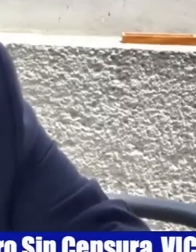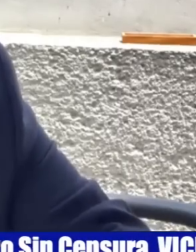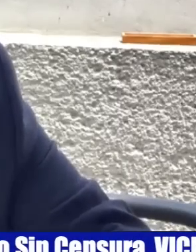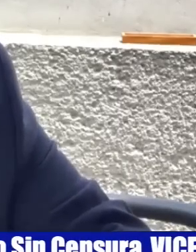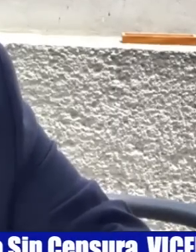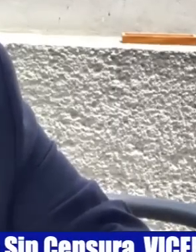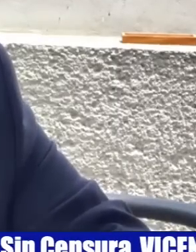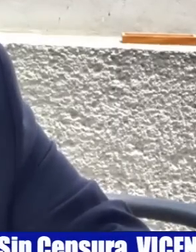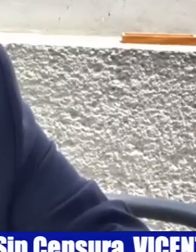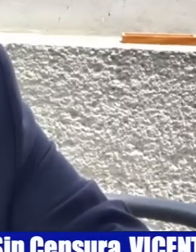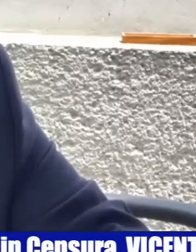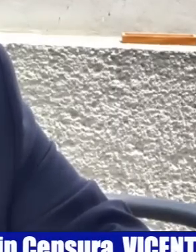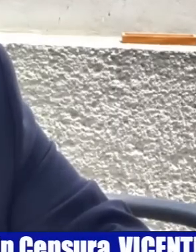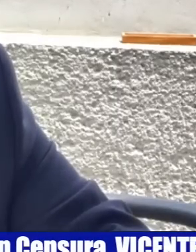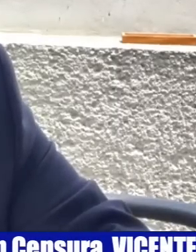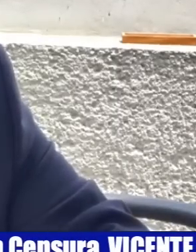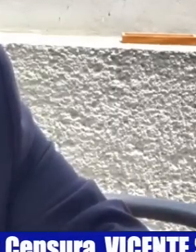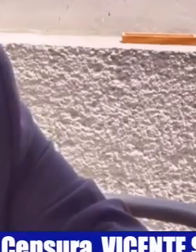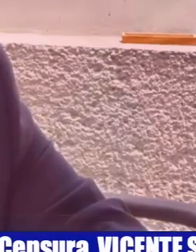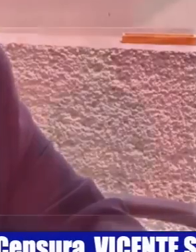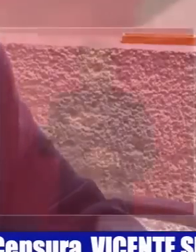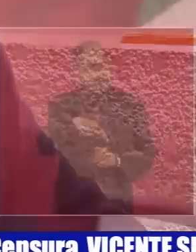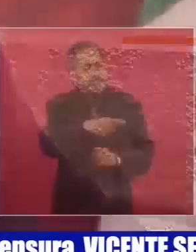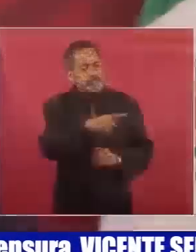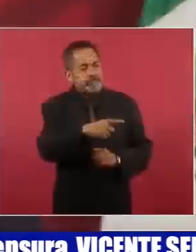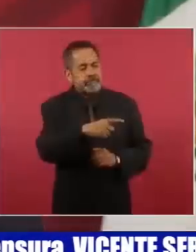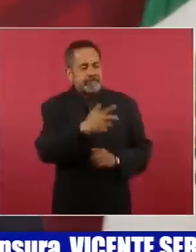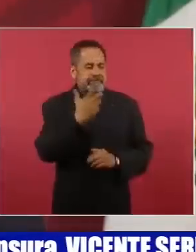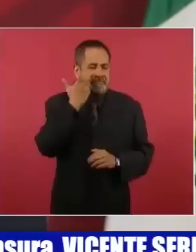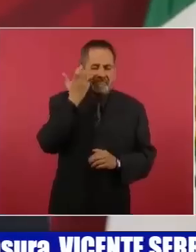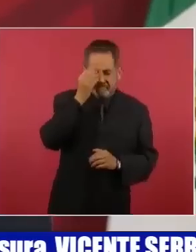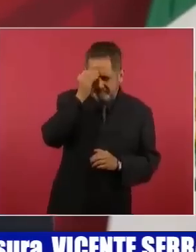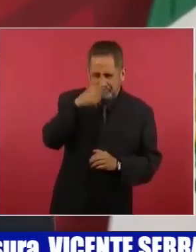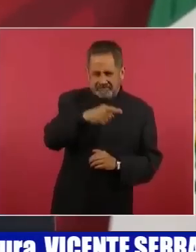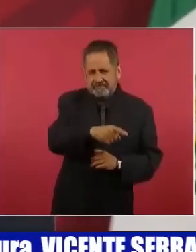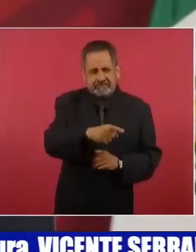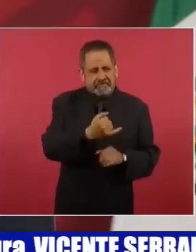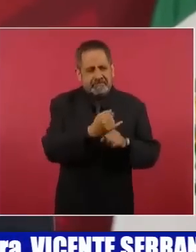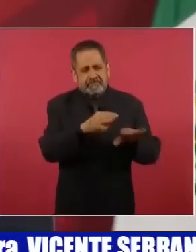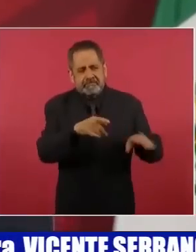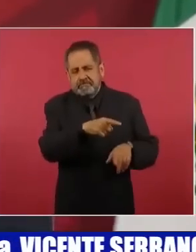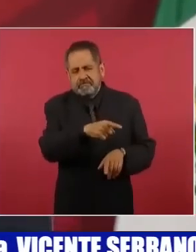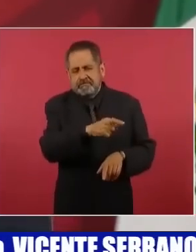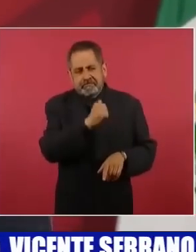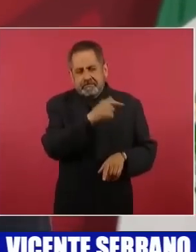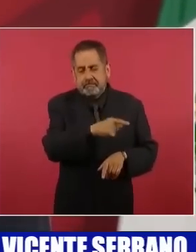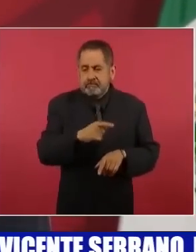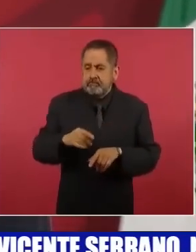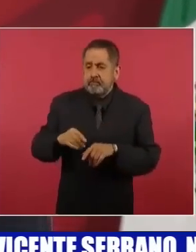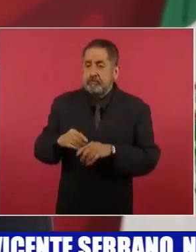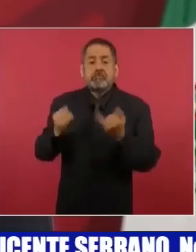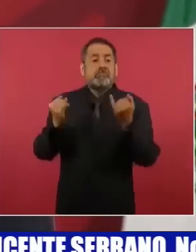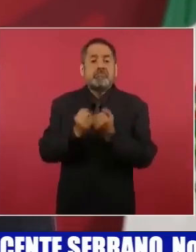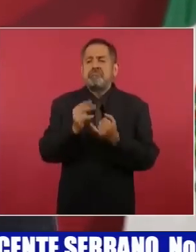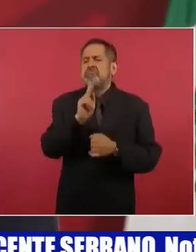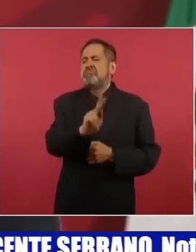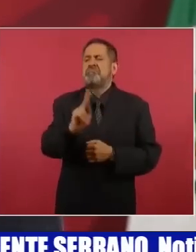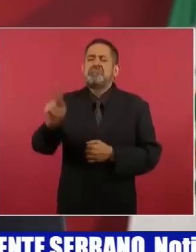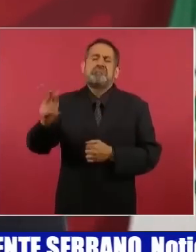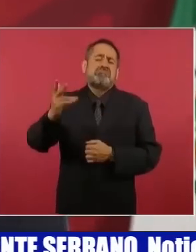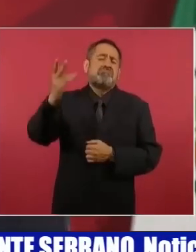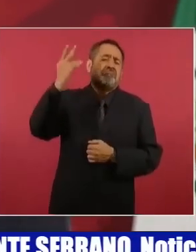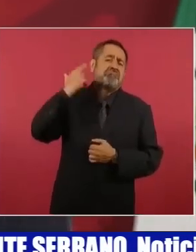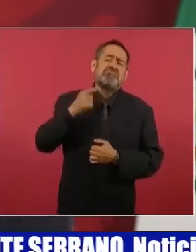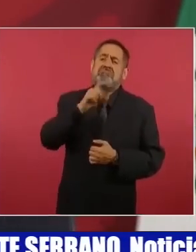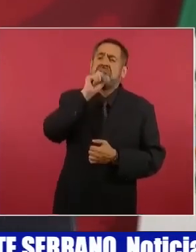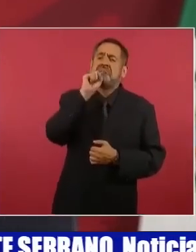esta declaración del presidente Andrés Manuel López Obrador sobre las 2 reformas que quieren llevar a cabo en la Suprema Corte de